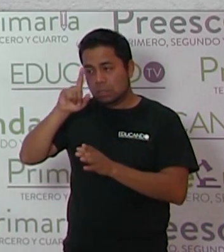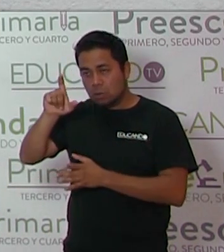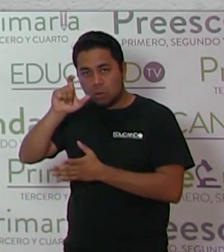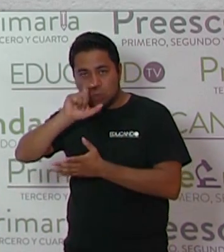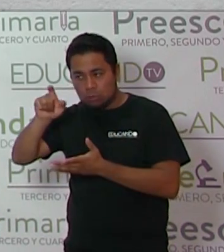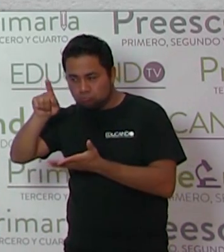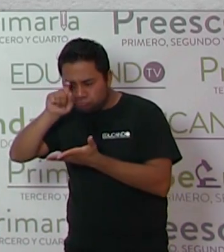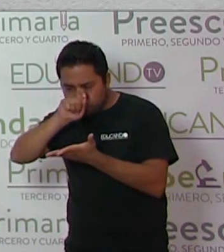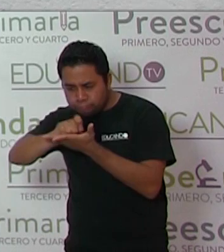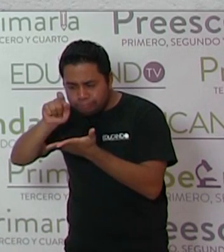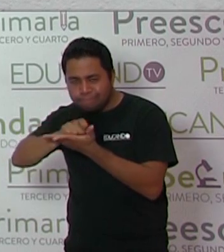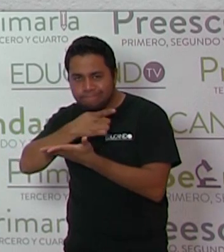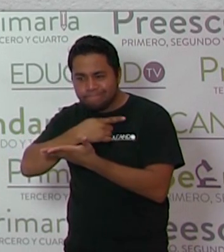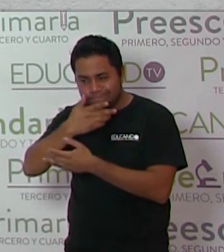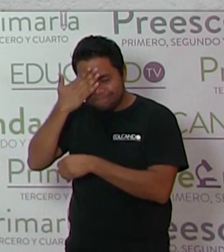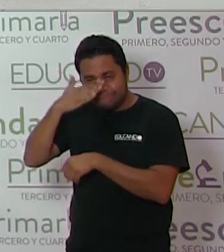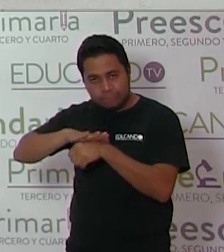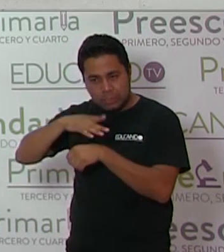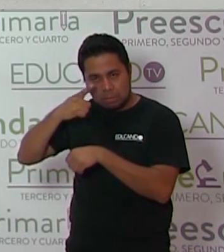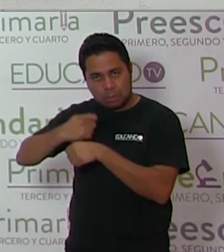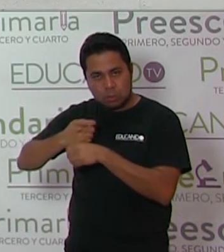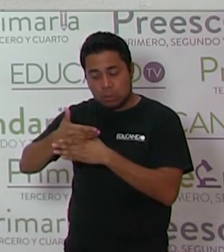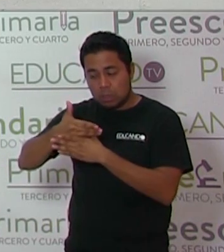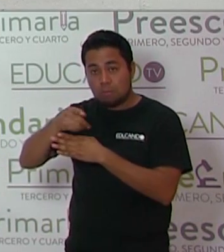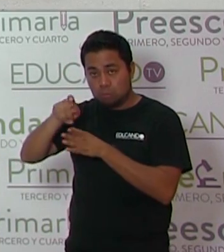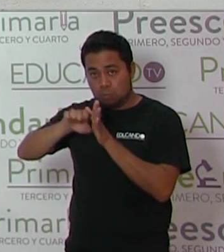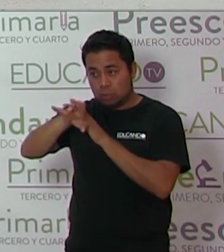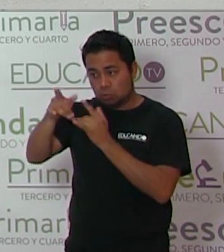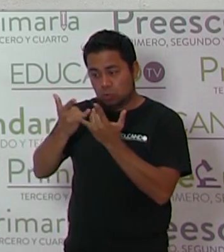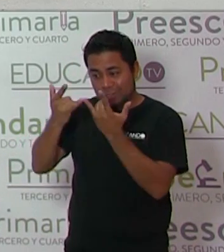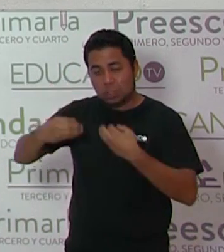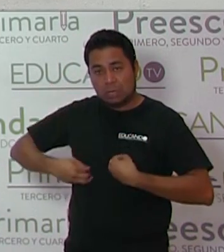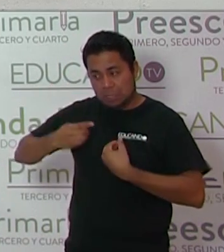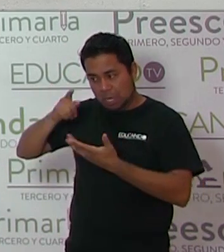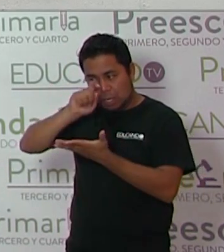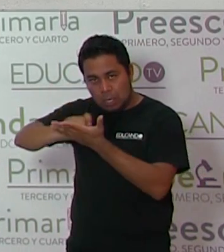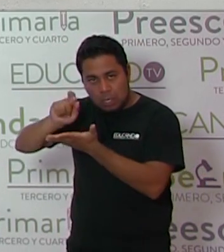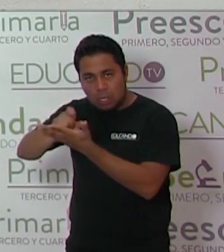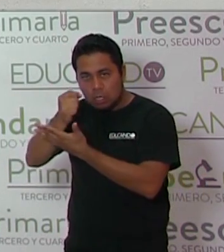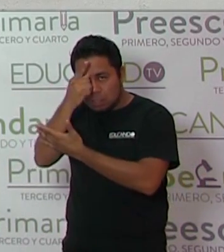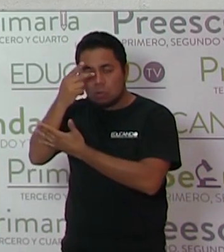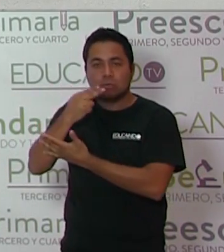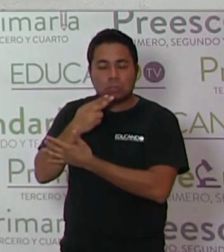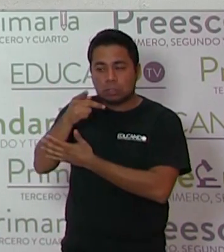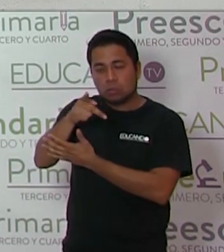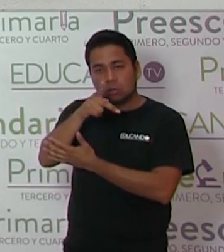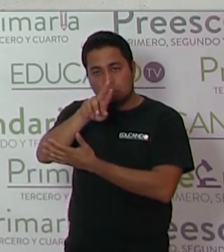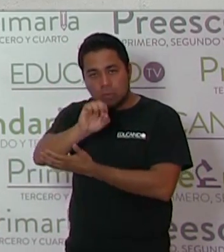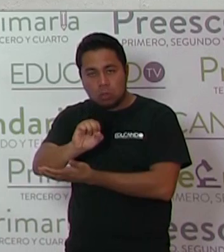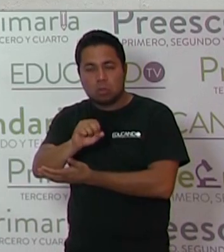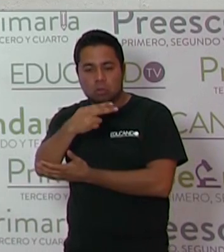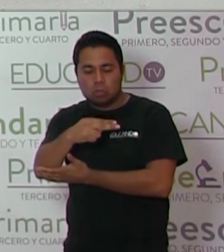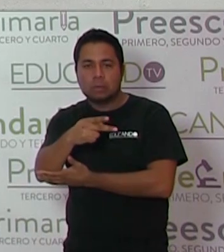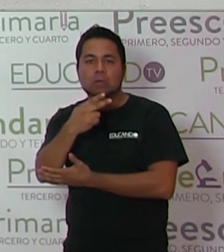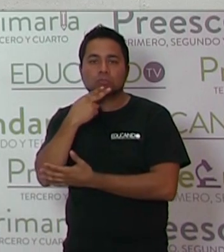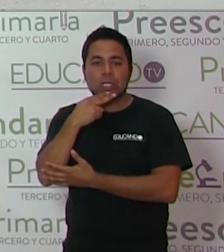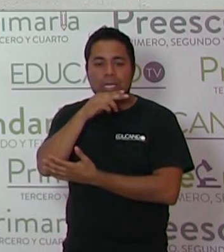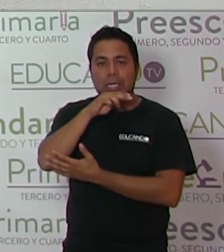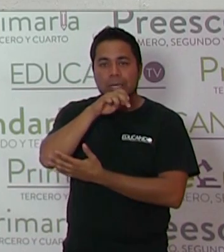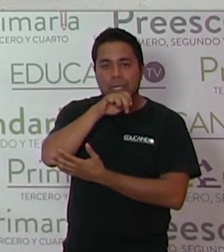hora de escribir. Cuando nosotros vamos a escribir una biografía, vamos a utilizar los pronombres él o